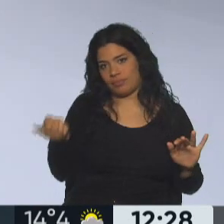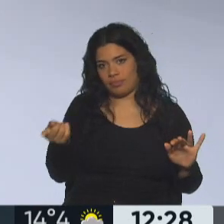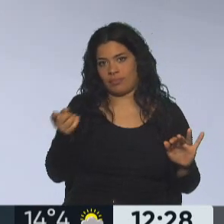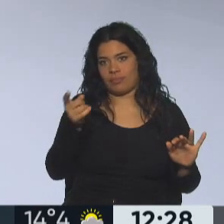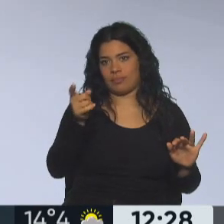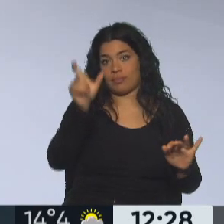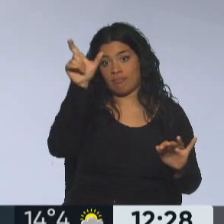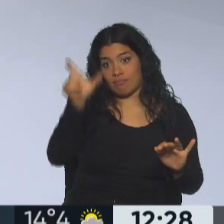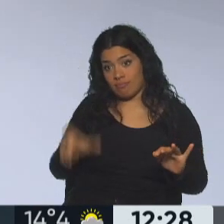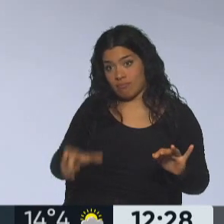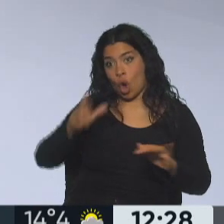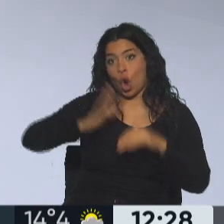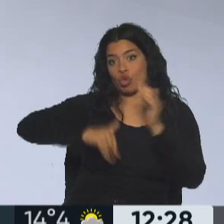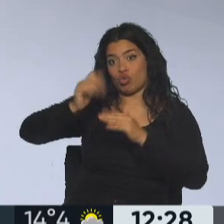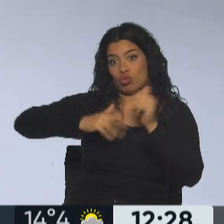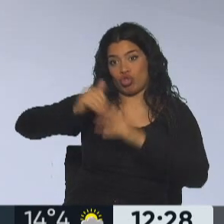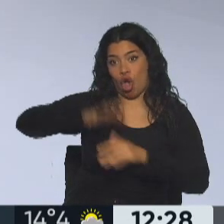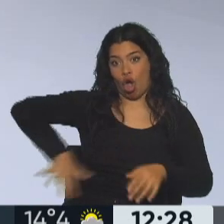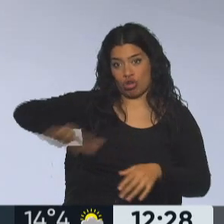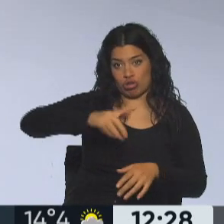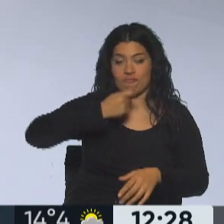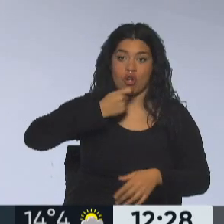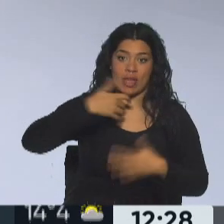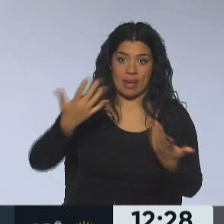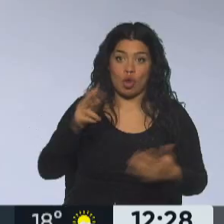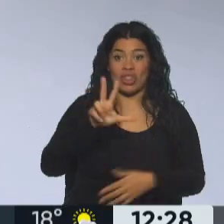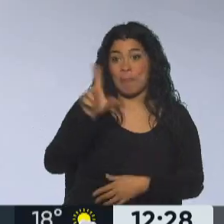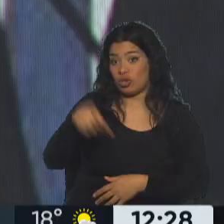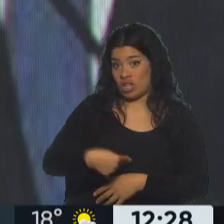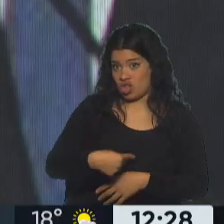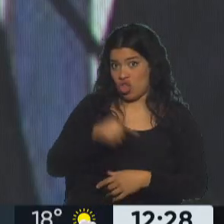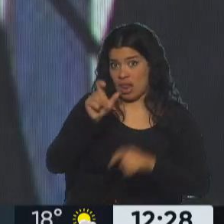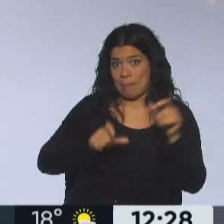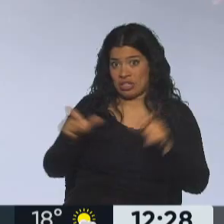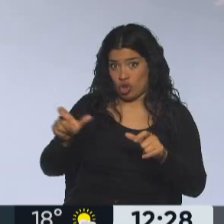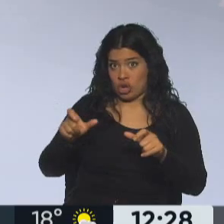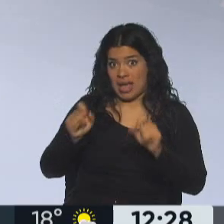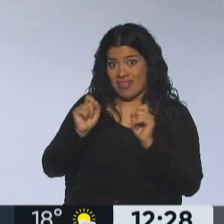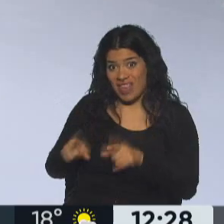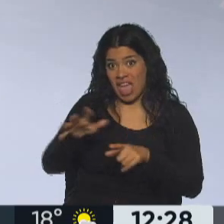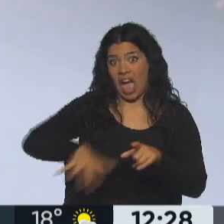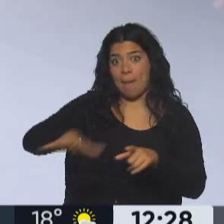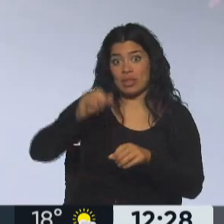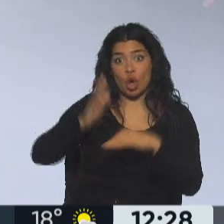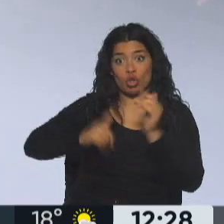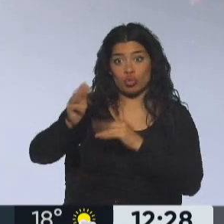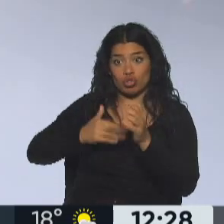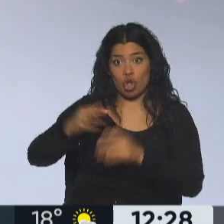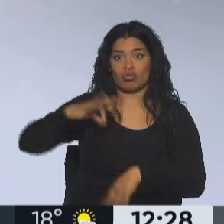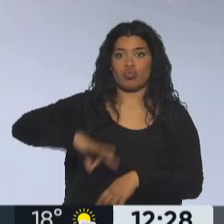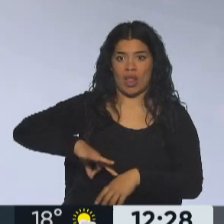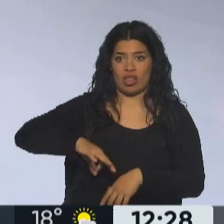tenés construcción, acá tenés el caso contrario. Construcción son 3%. muchos los trabajadores que Claro. se desempeñan en construcción, pero los salarios altos son muy poquitos.